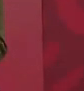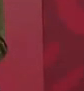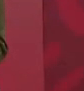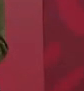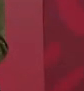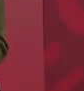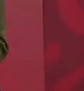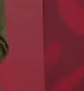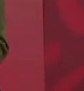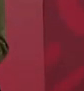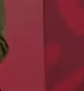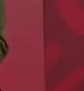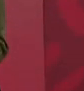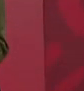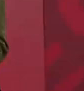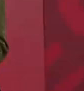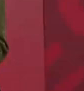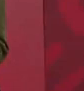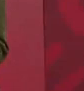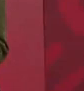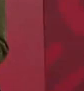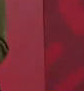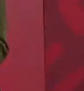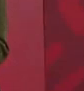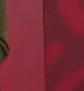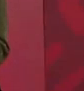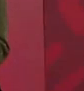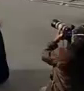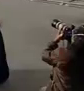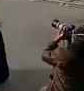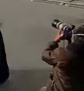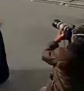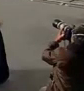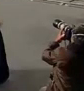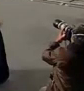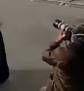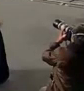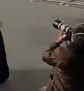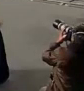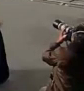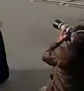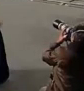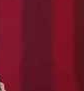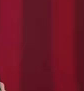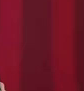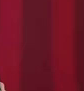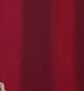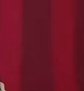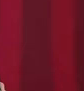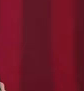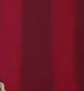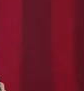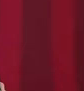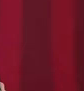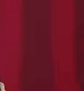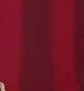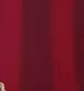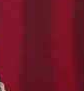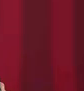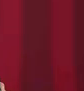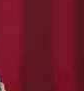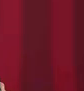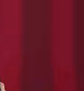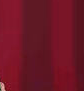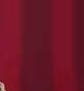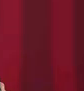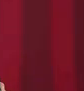los desafíos que estaban ahead de él. Y él dijo que lo que más admiro de mi país era nuestra salud de de